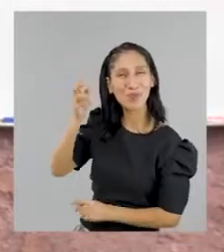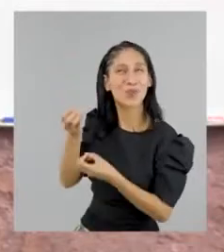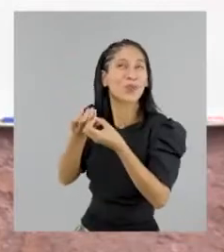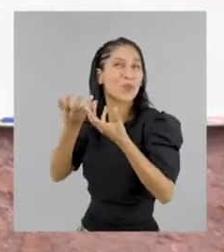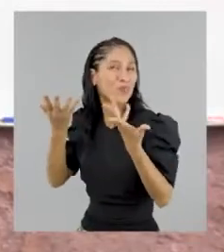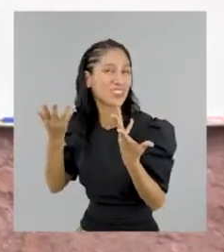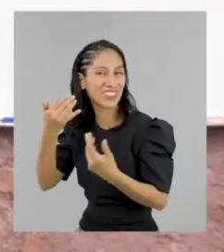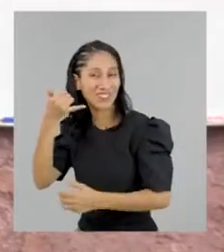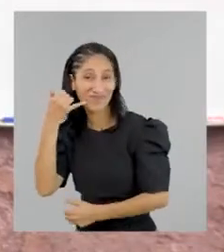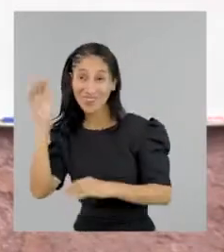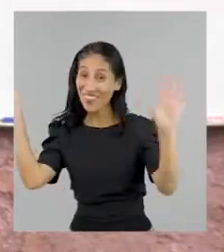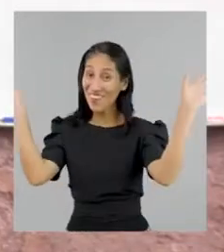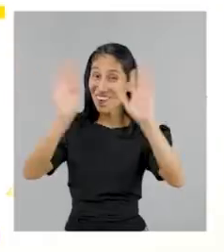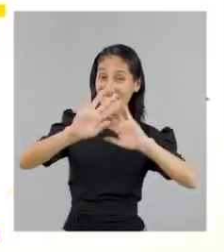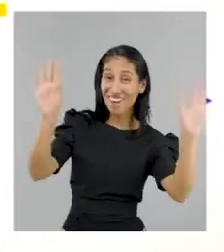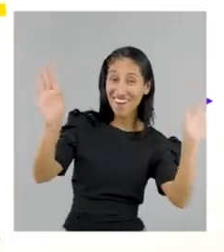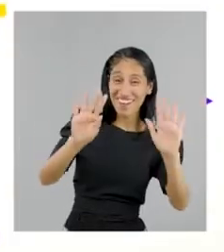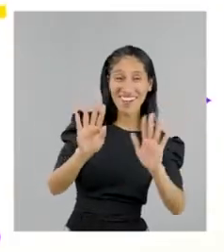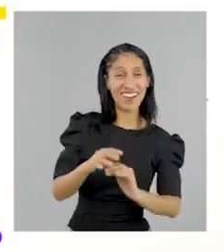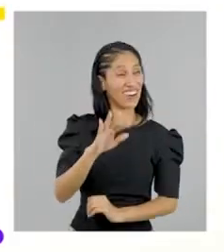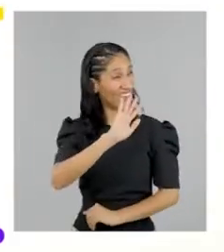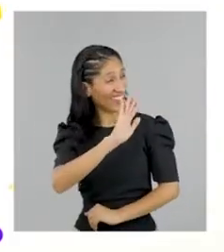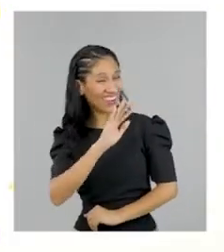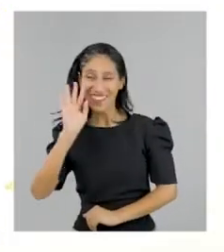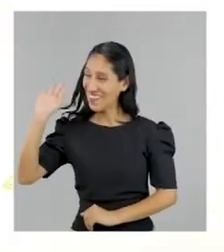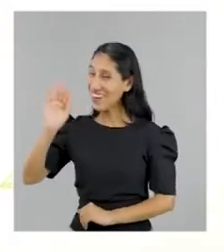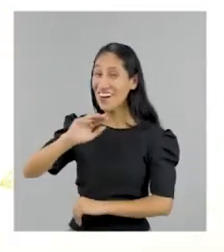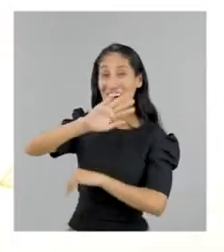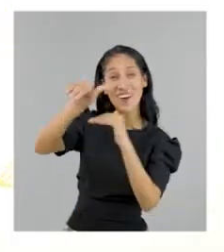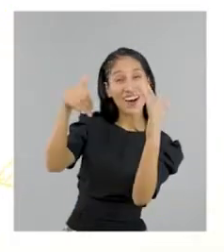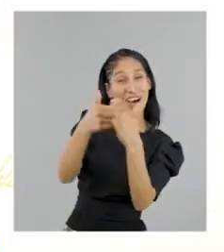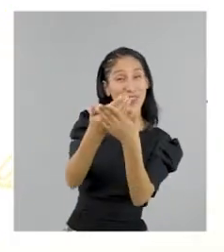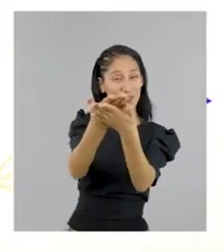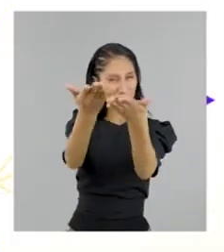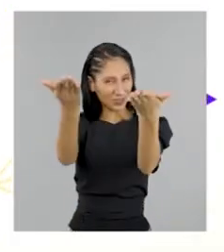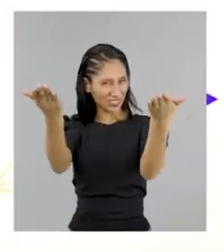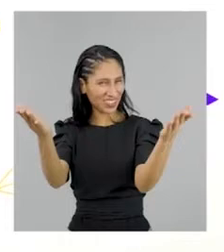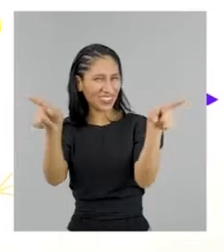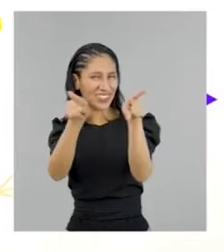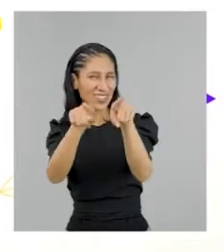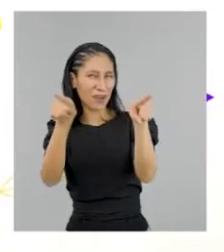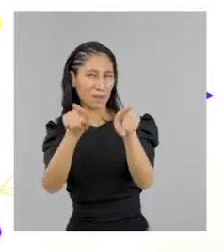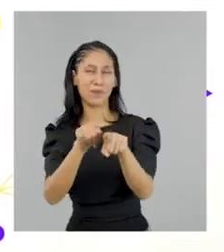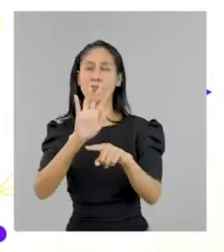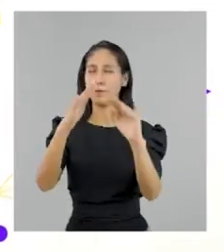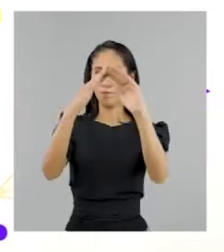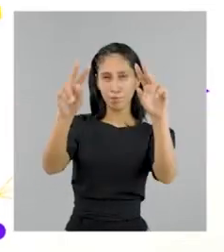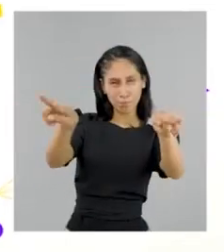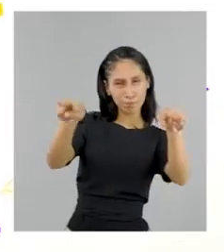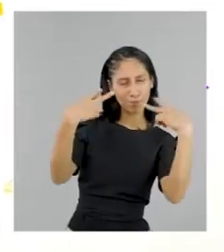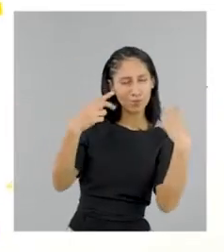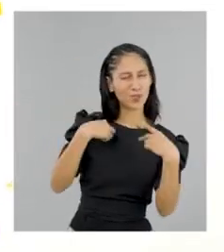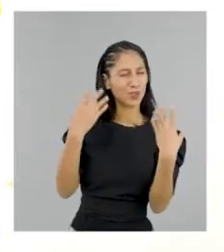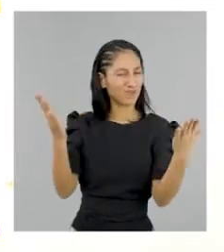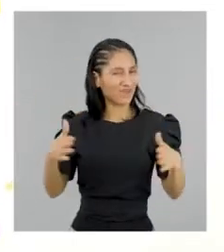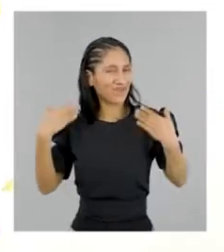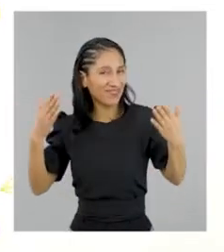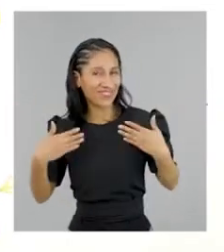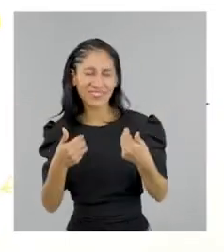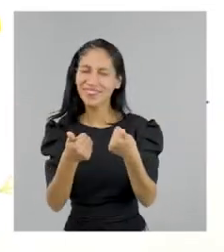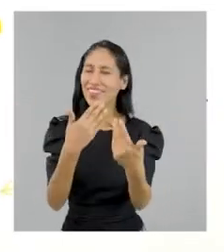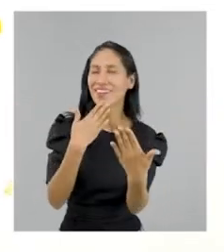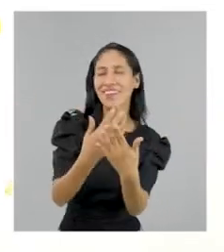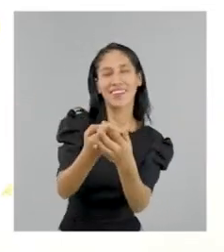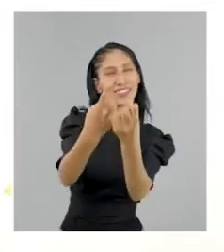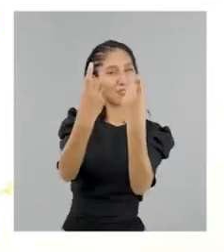tal, profesora? ¿Cómo está? Hola Joaquín y Julia. Hola a todas las personas que nos ven desde sus casas. Me encuentro